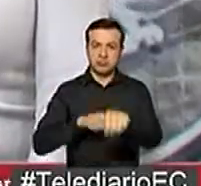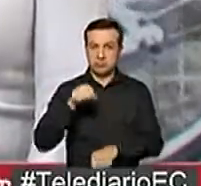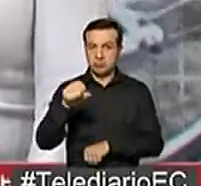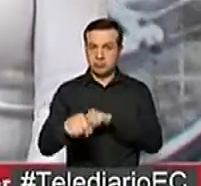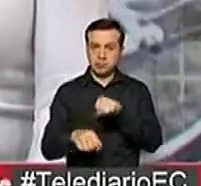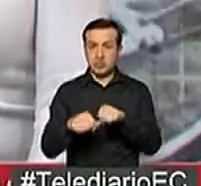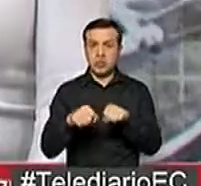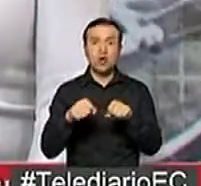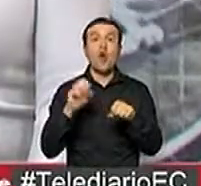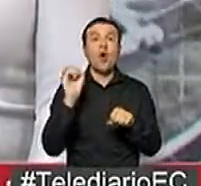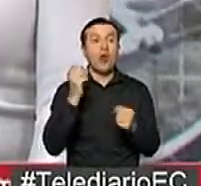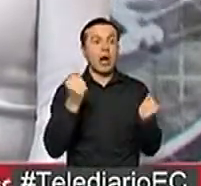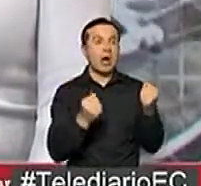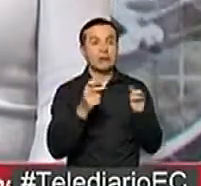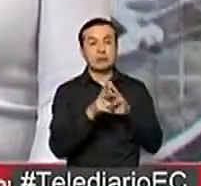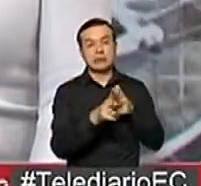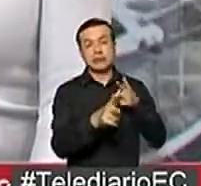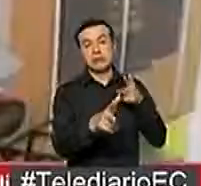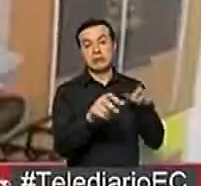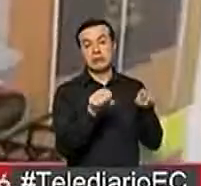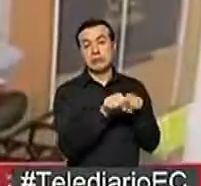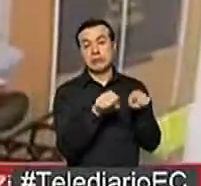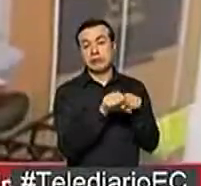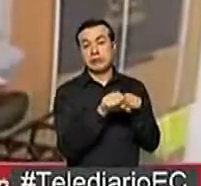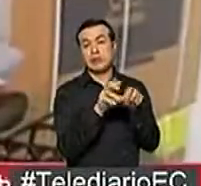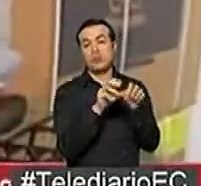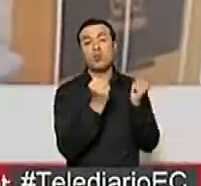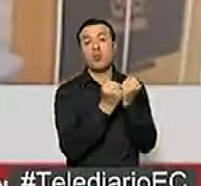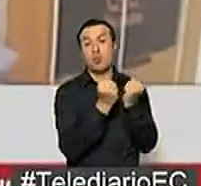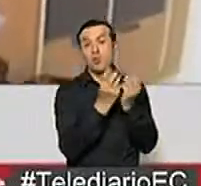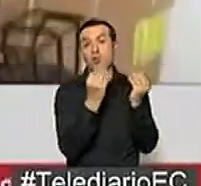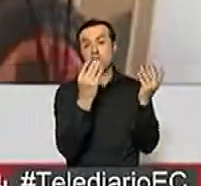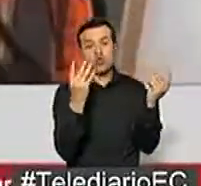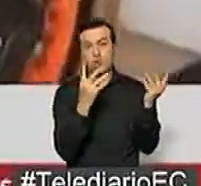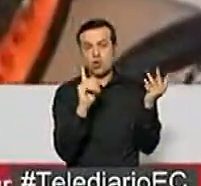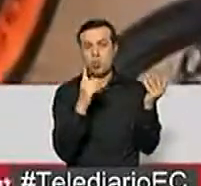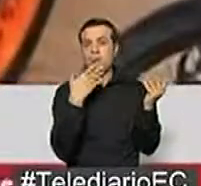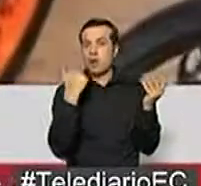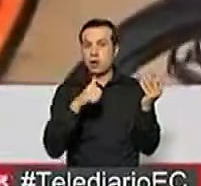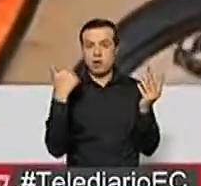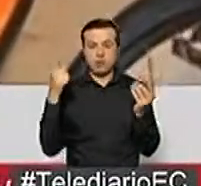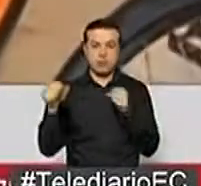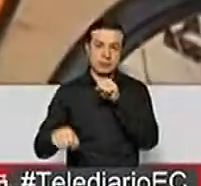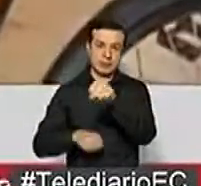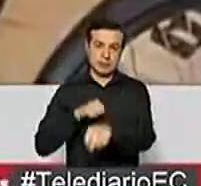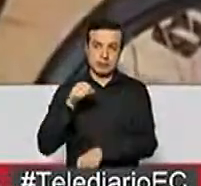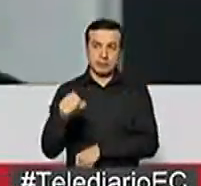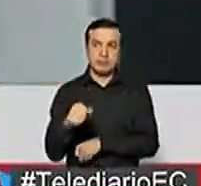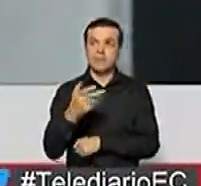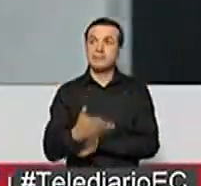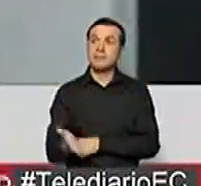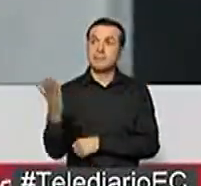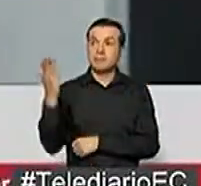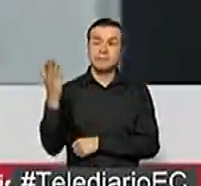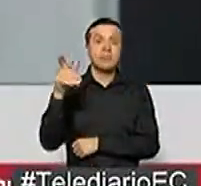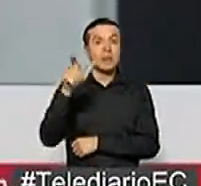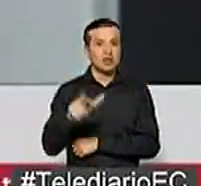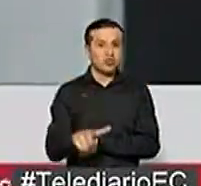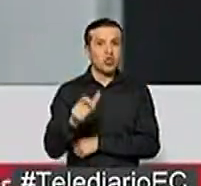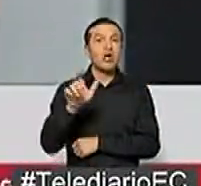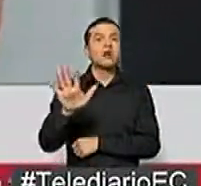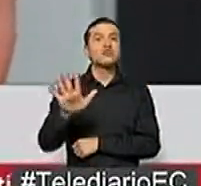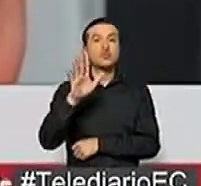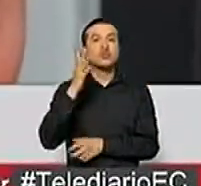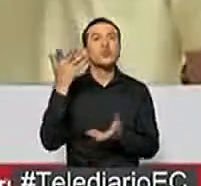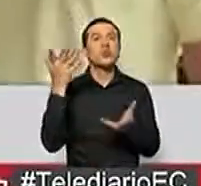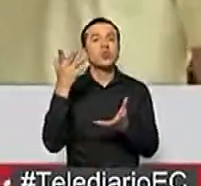la congestión vehicular. Don Polibio Rivas es técnico en producción cacaotera del Cantón El Empalme en la